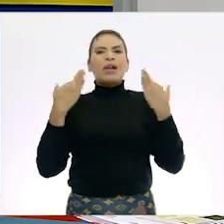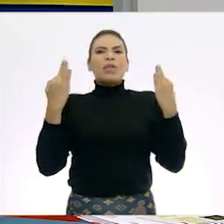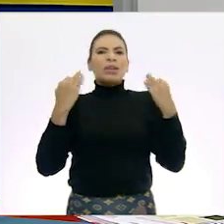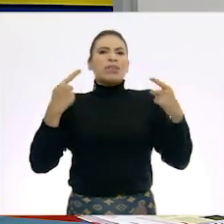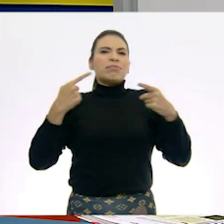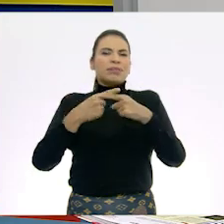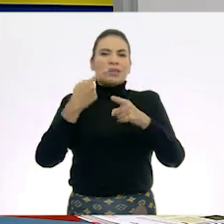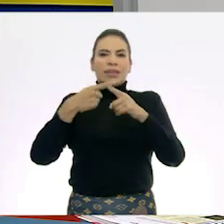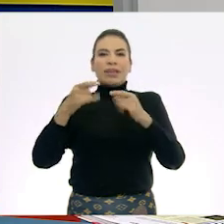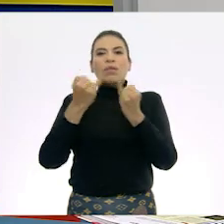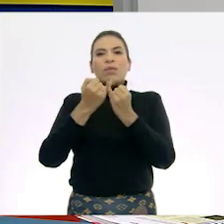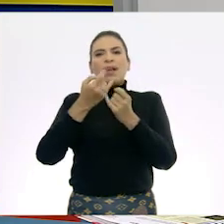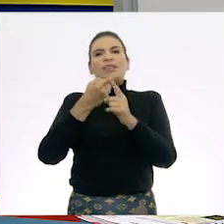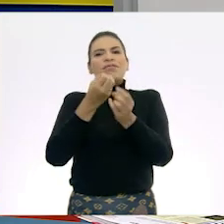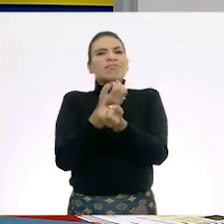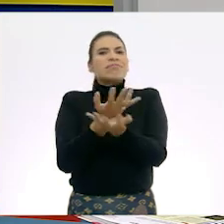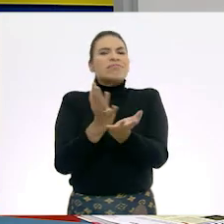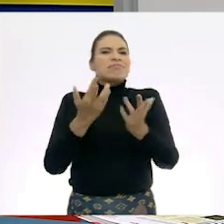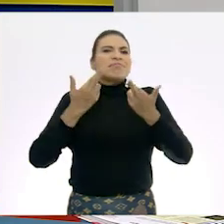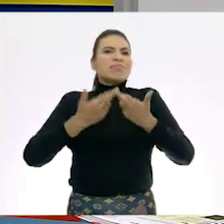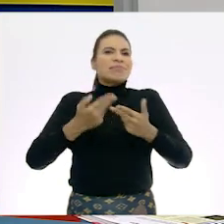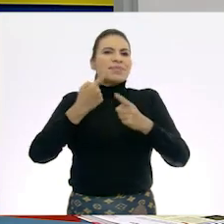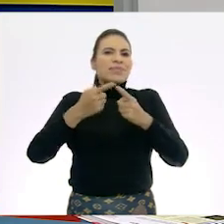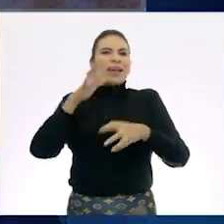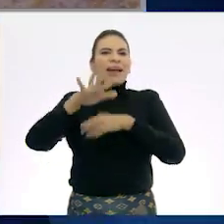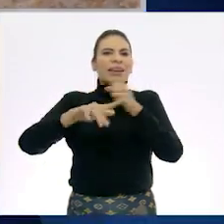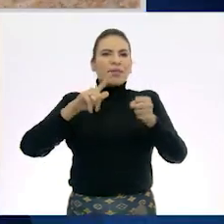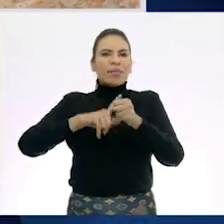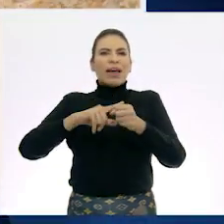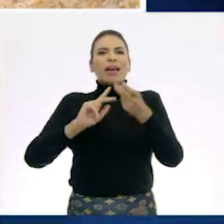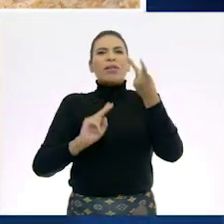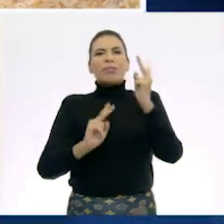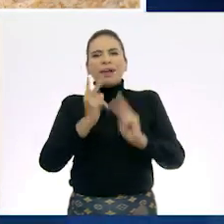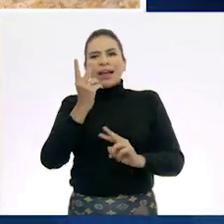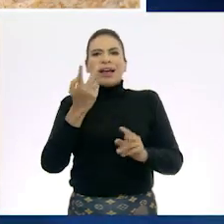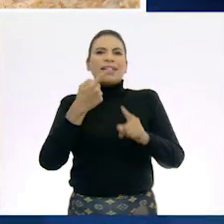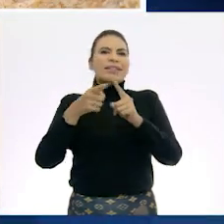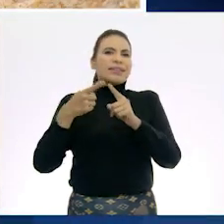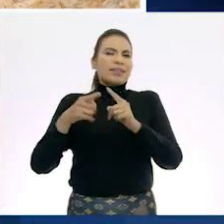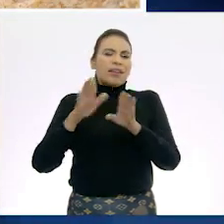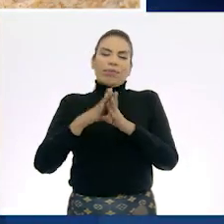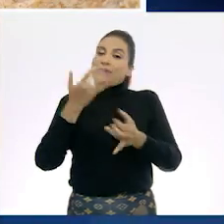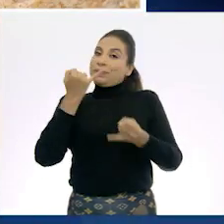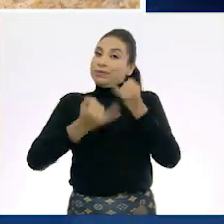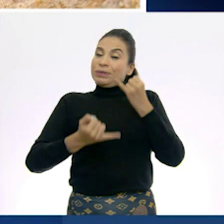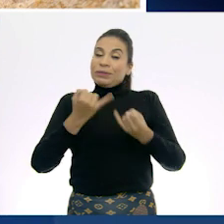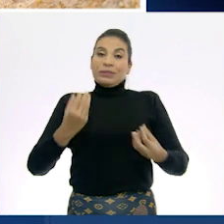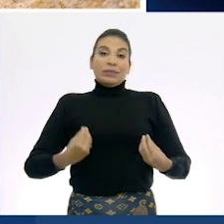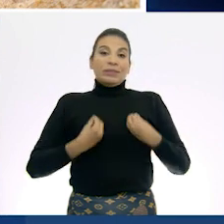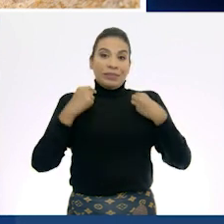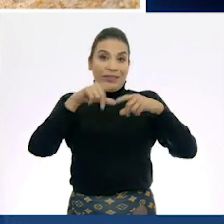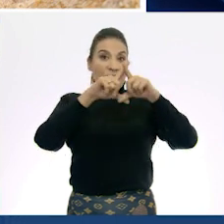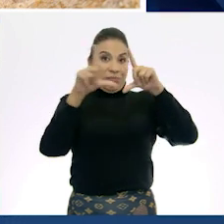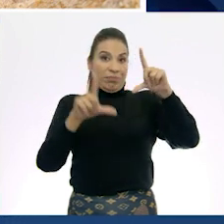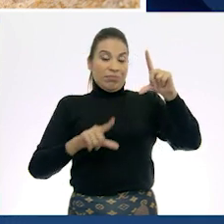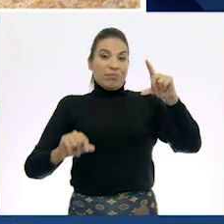la biodiversidad. Así es. Y dijimos que nosotros tenemos la fortuna de vivir en un